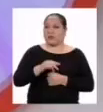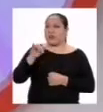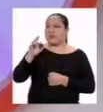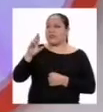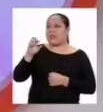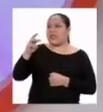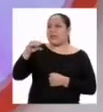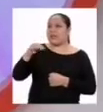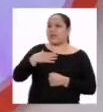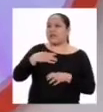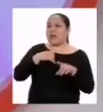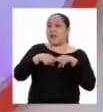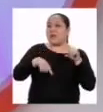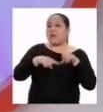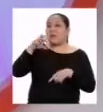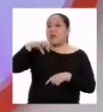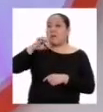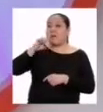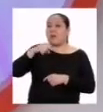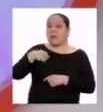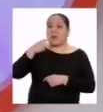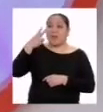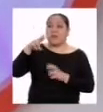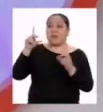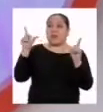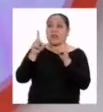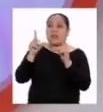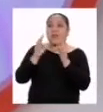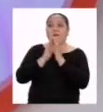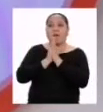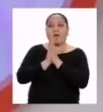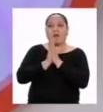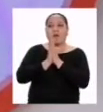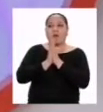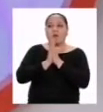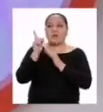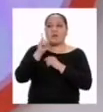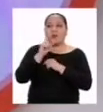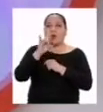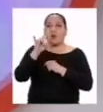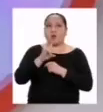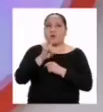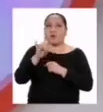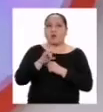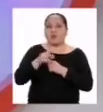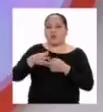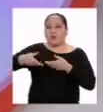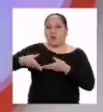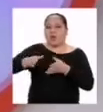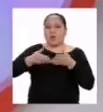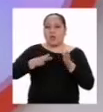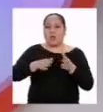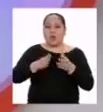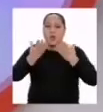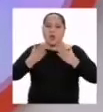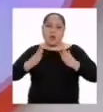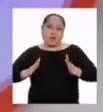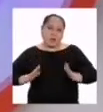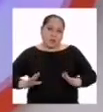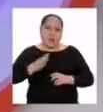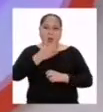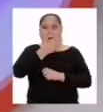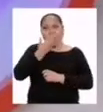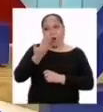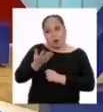Yaremisita, soy tu prima Pepa. Te he visto en la tele. Por favor, deja de estar usando tanto pantalón. Un vestidito no te